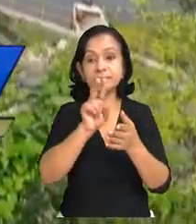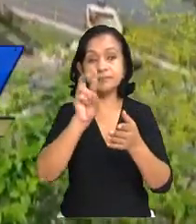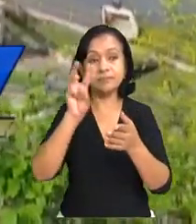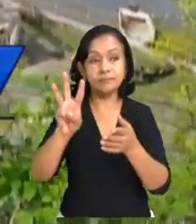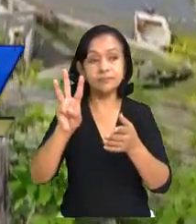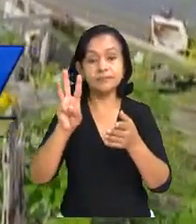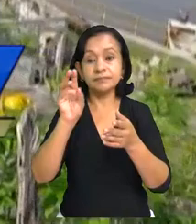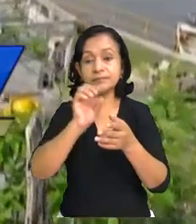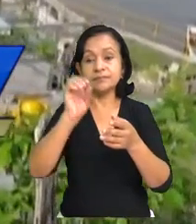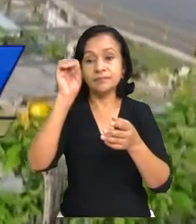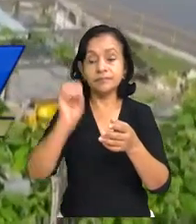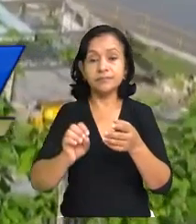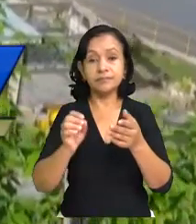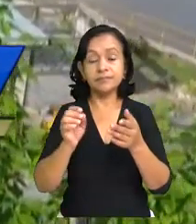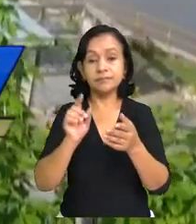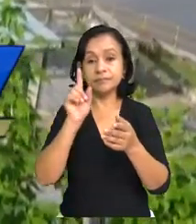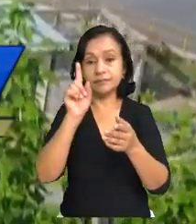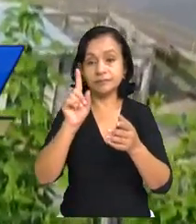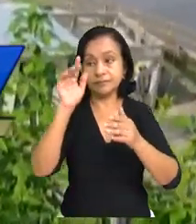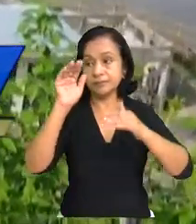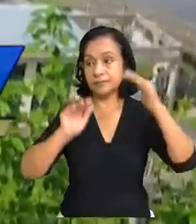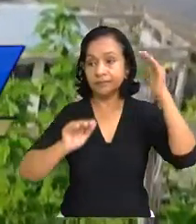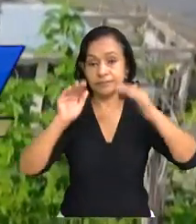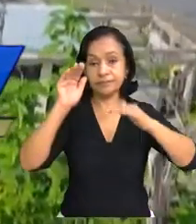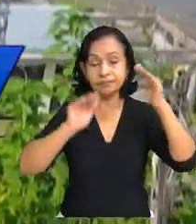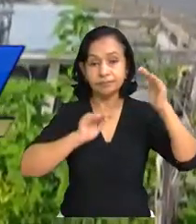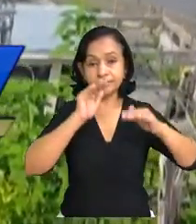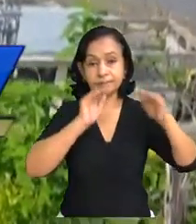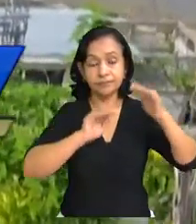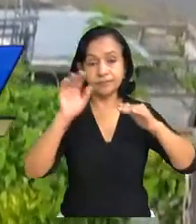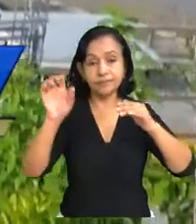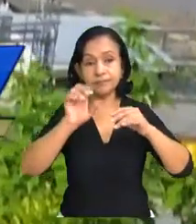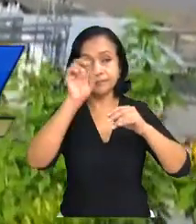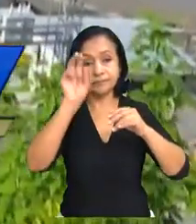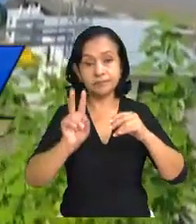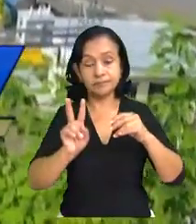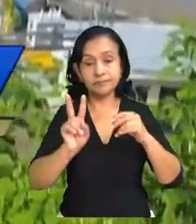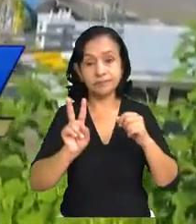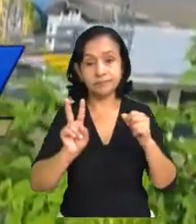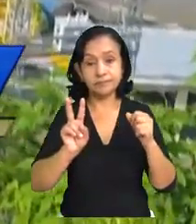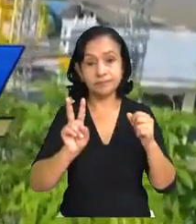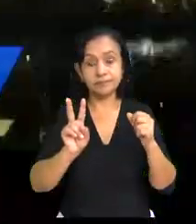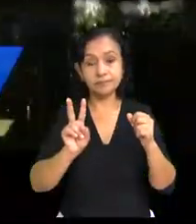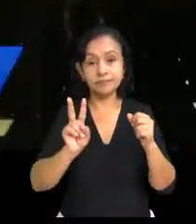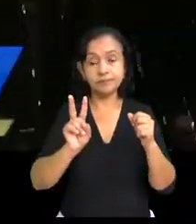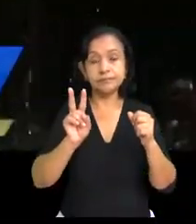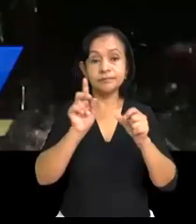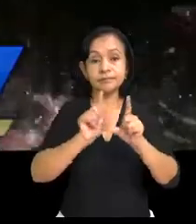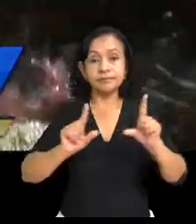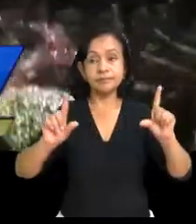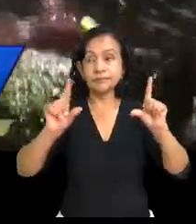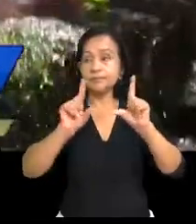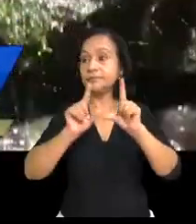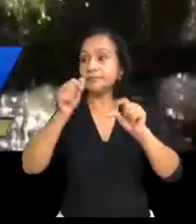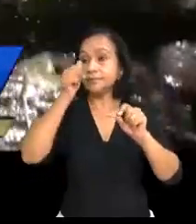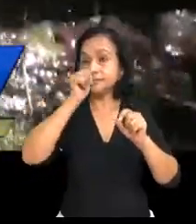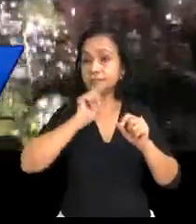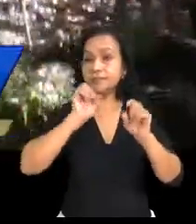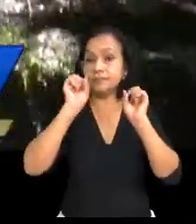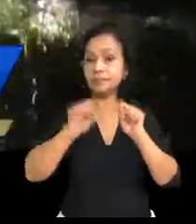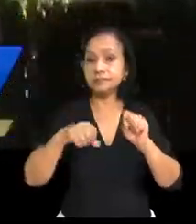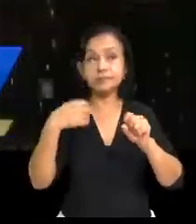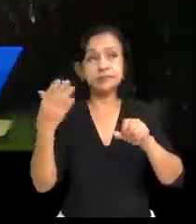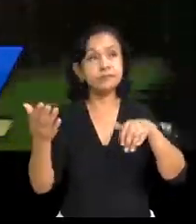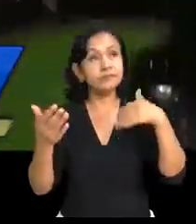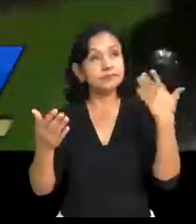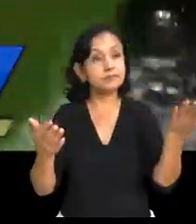agua. Entonces, un primer balance es ese. Okay. Otro segundo balance es, por territorio, tener cuánta es el agua disponible y cuál es